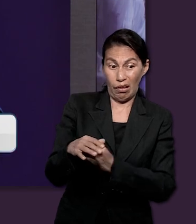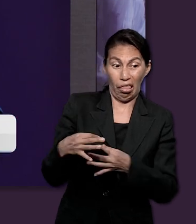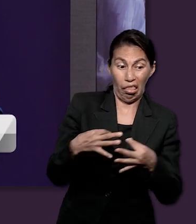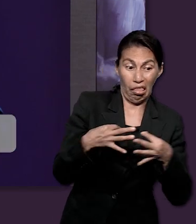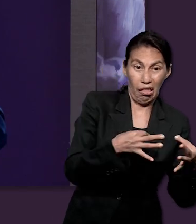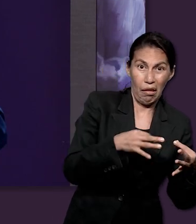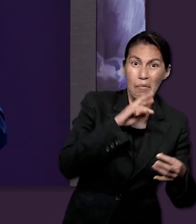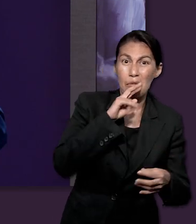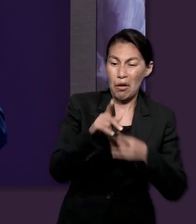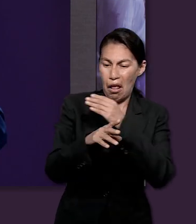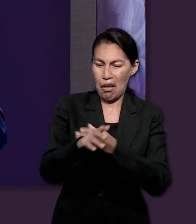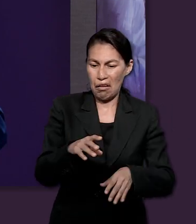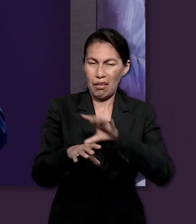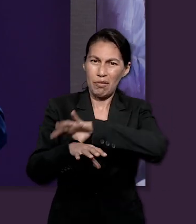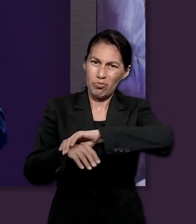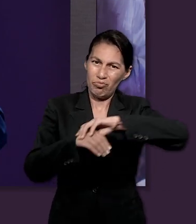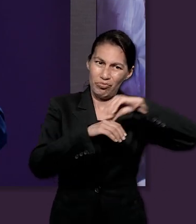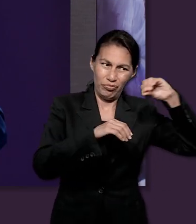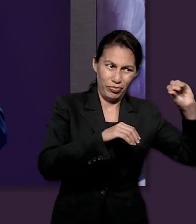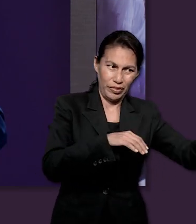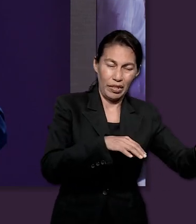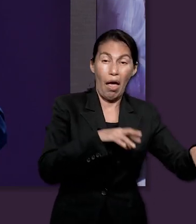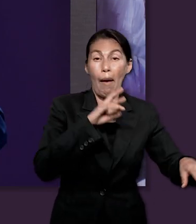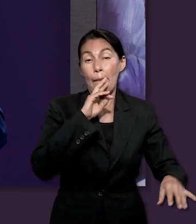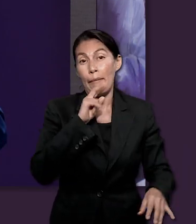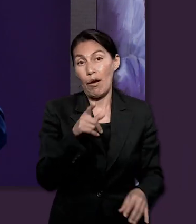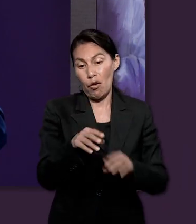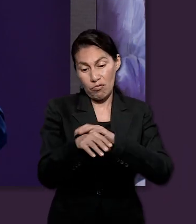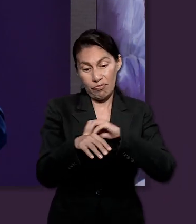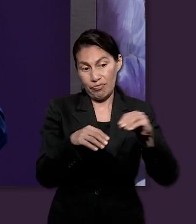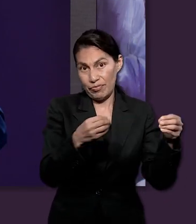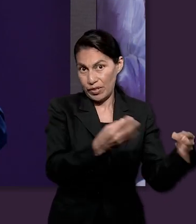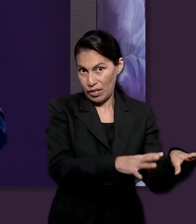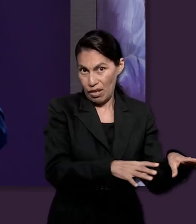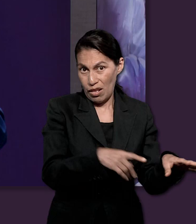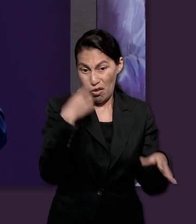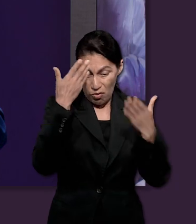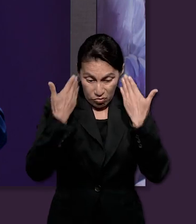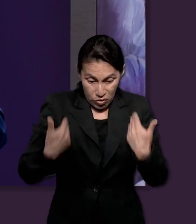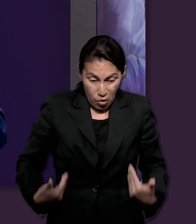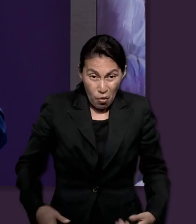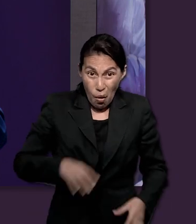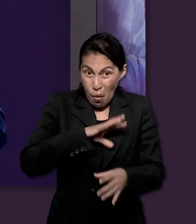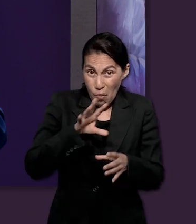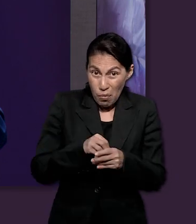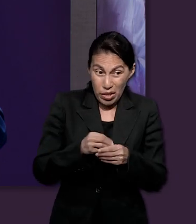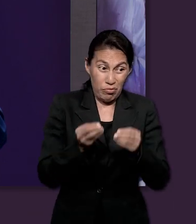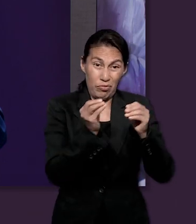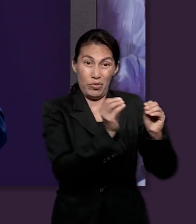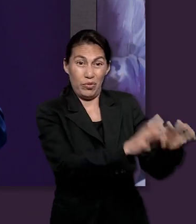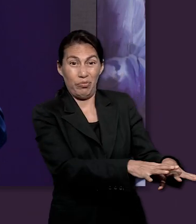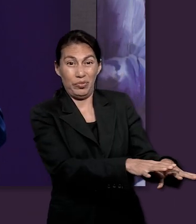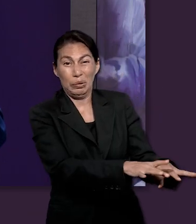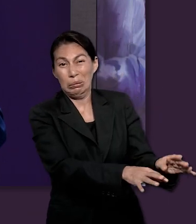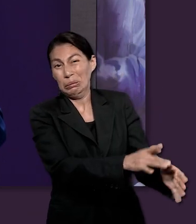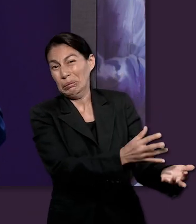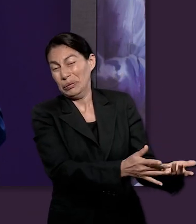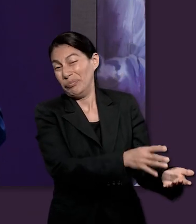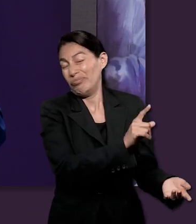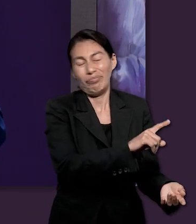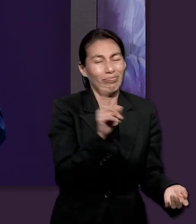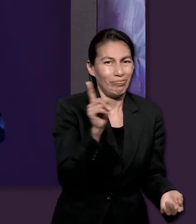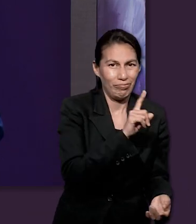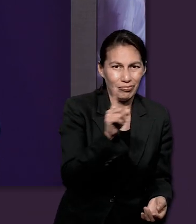caer, córtala y échala de ti. Es mejor que pierdas uno de tus miembros y no todo tu cuerpo sea echado al